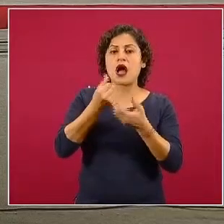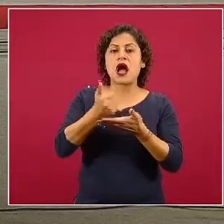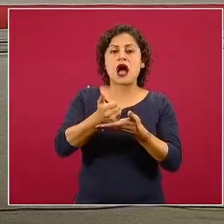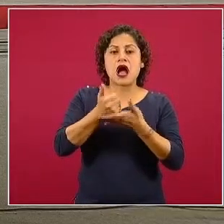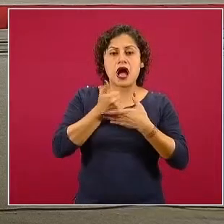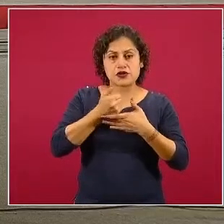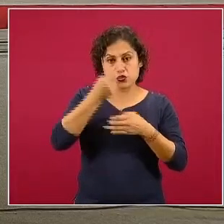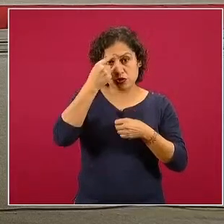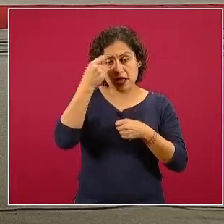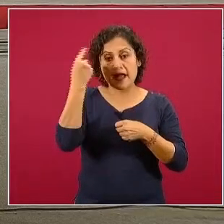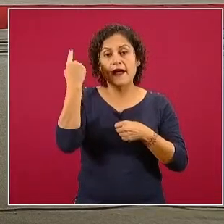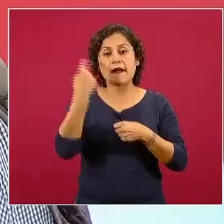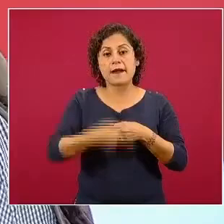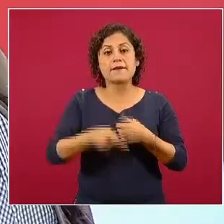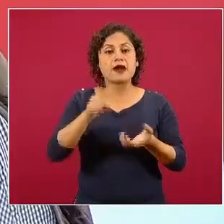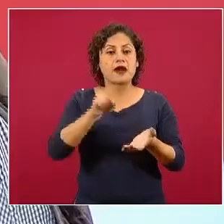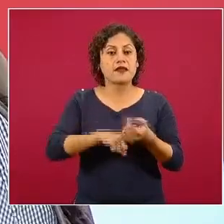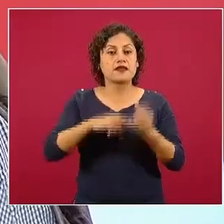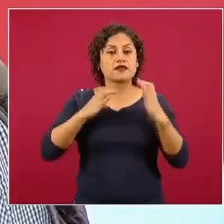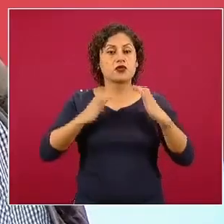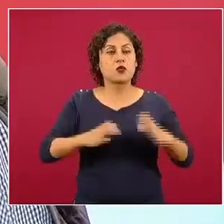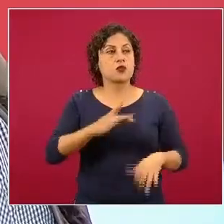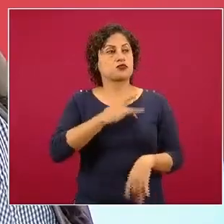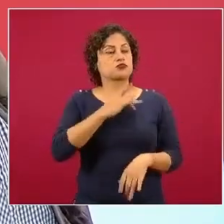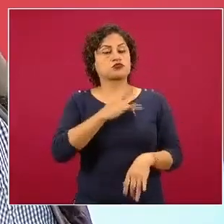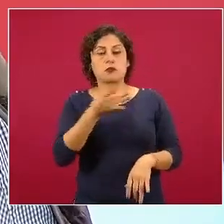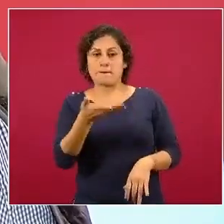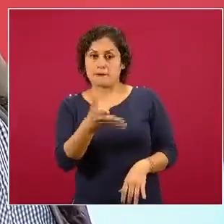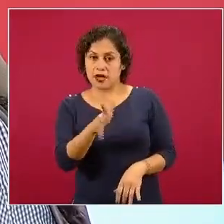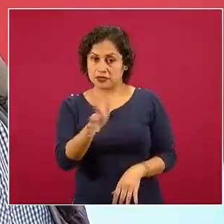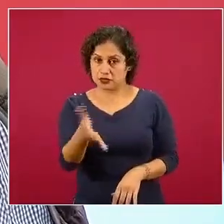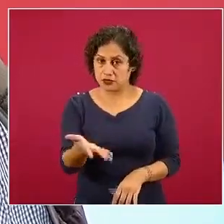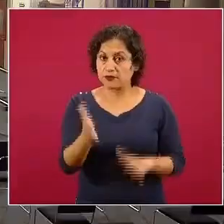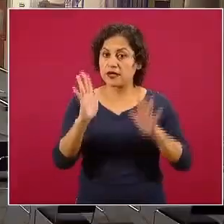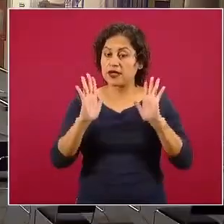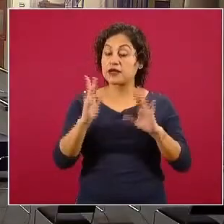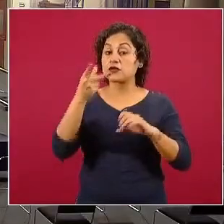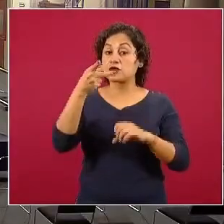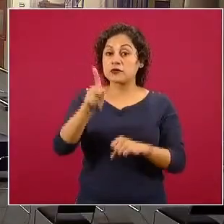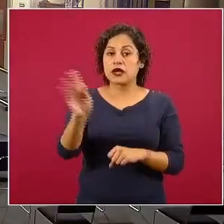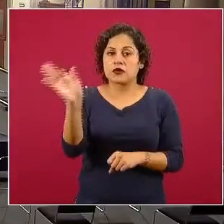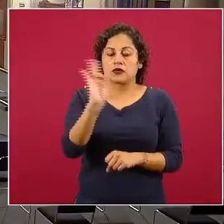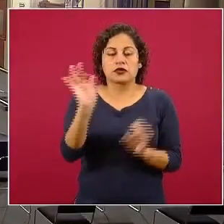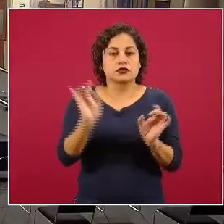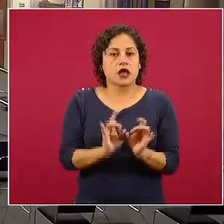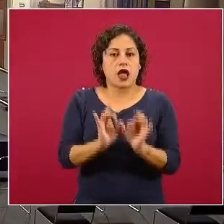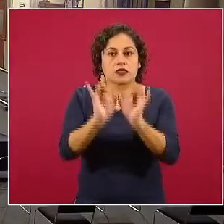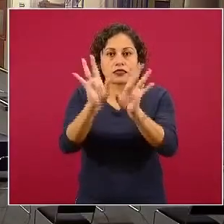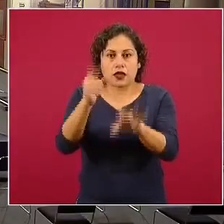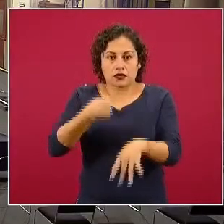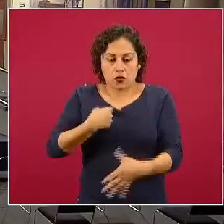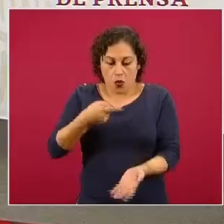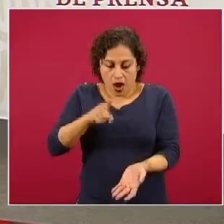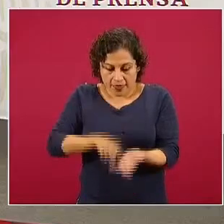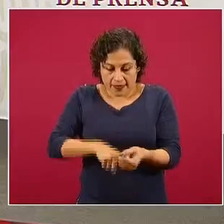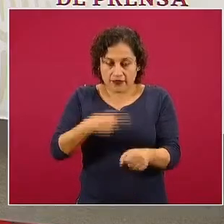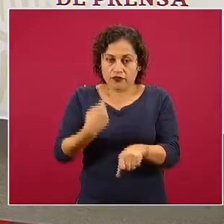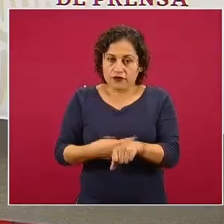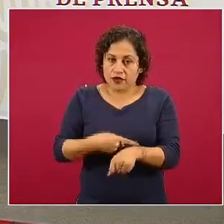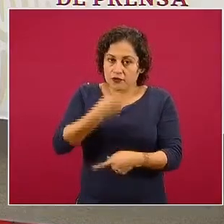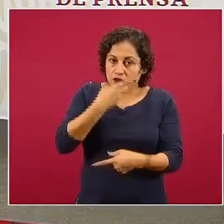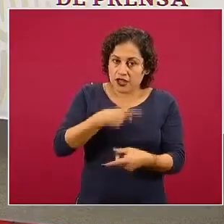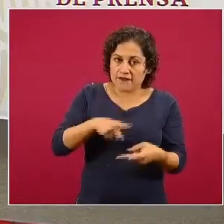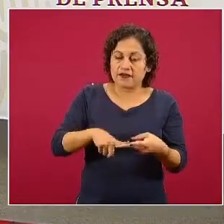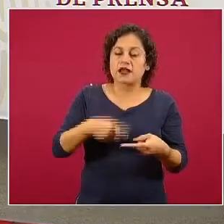inmunológico. Y si nuestro sistema inmunológico no está en sus mejores condiciones, porque tenemos diabetes, porque tenemos